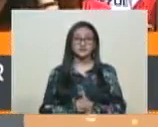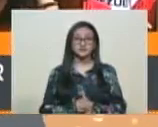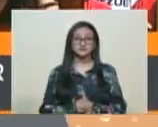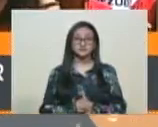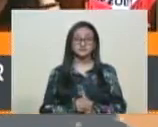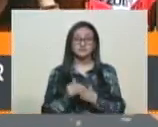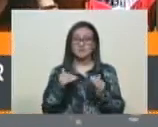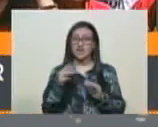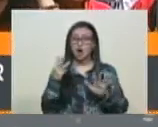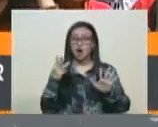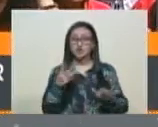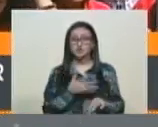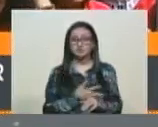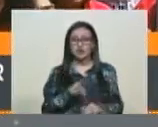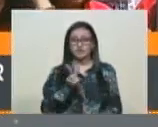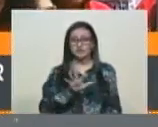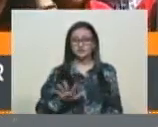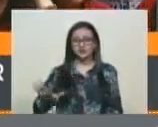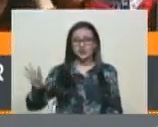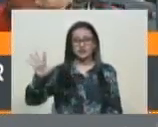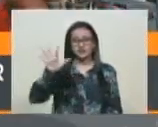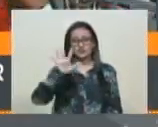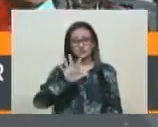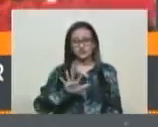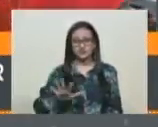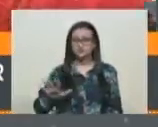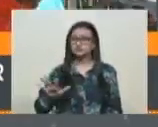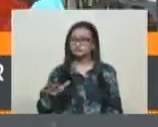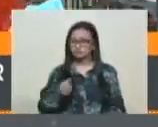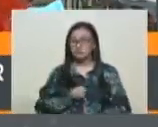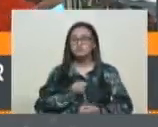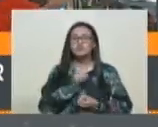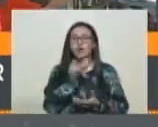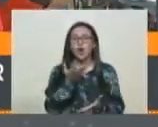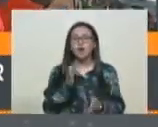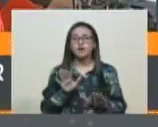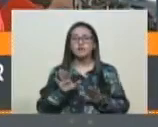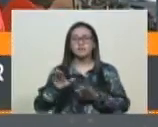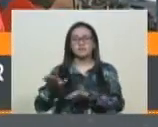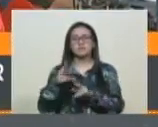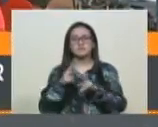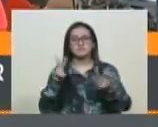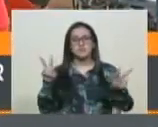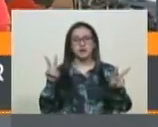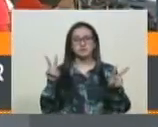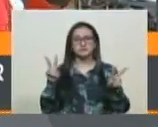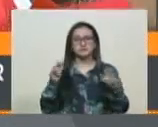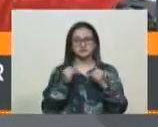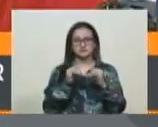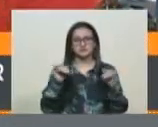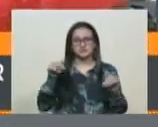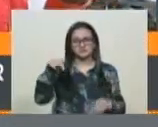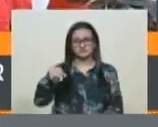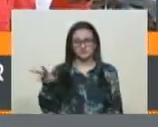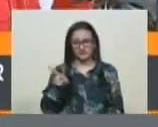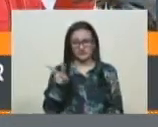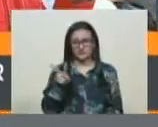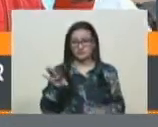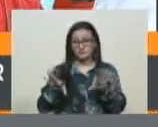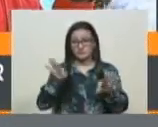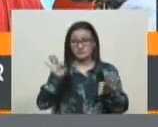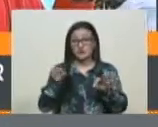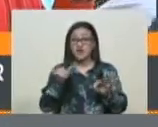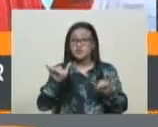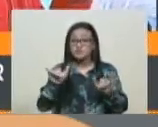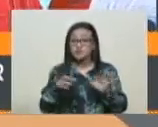Más de 8 millones de venezolanos y venezolanas se expresaron a favor de la paz y de la soberanía de Venezuela, eligiendo a los